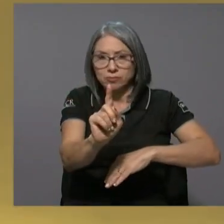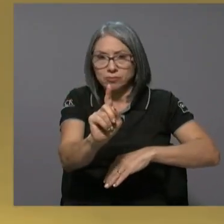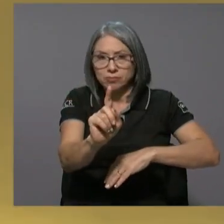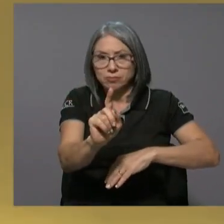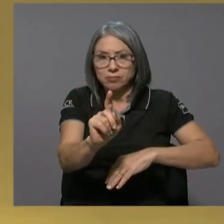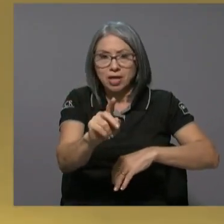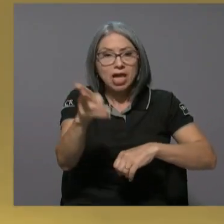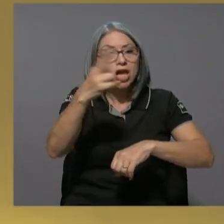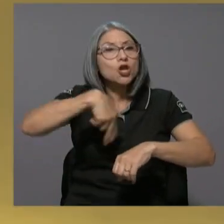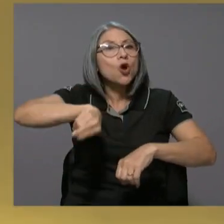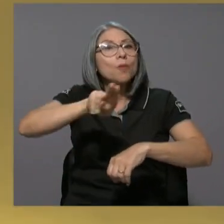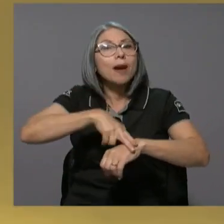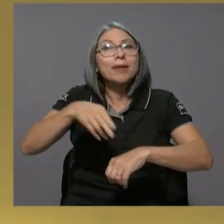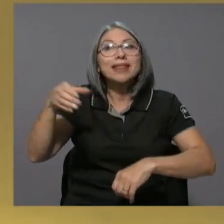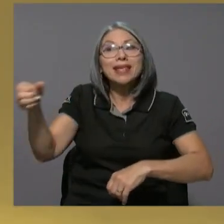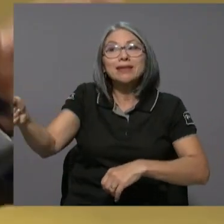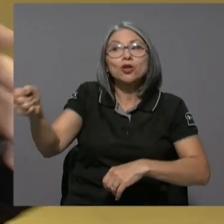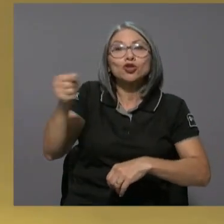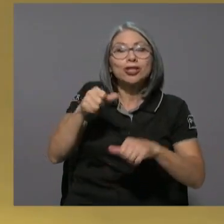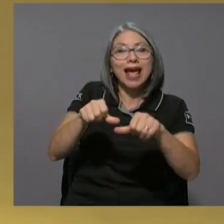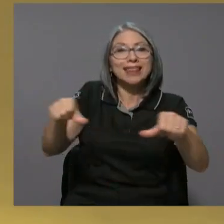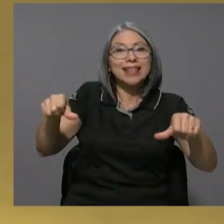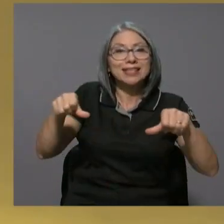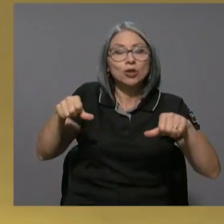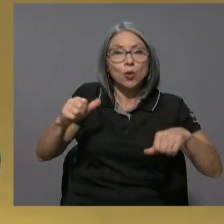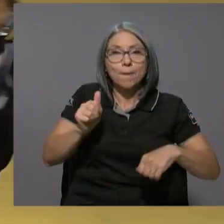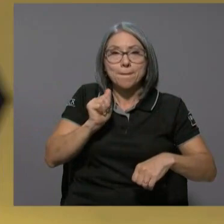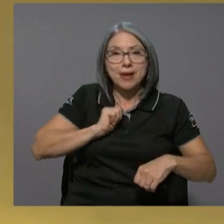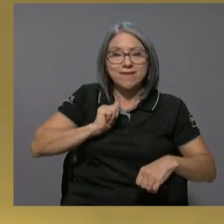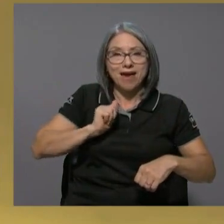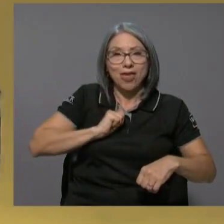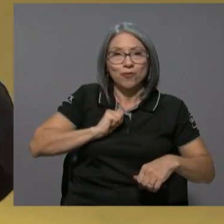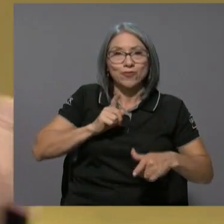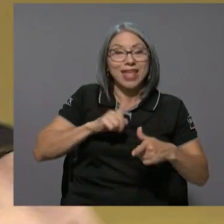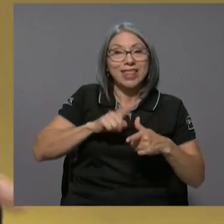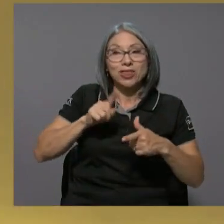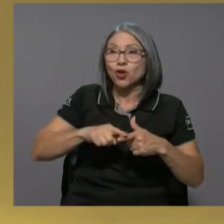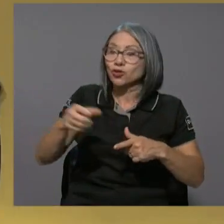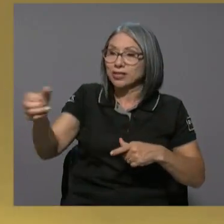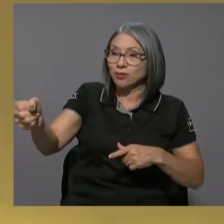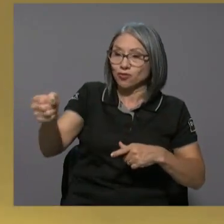normalmente los traen del sector privado. Entonces se oxigena